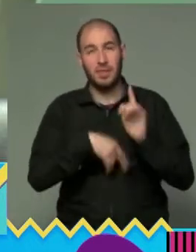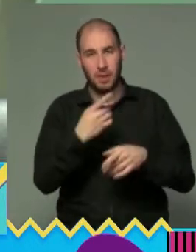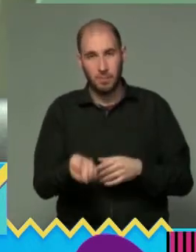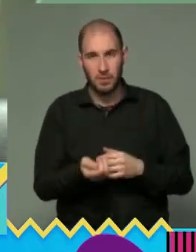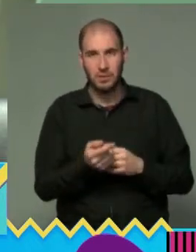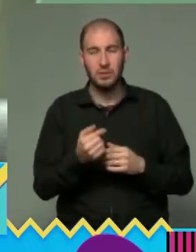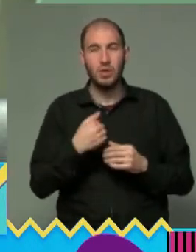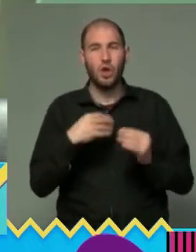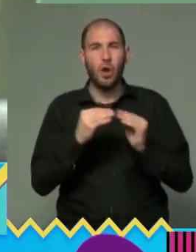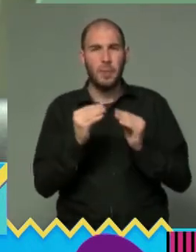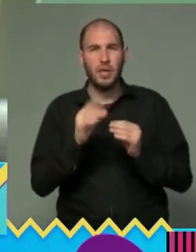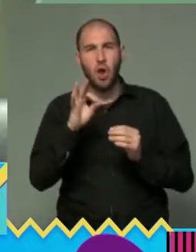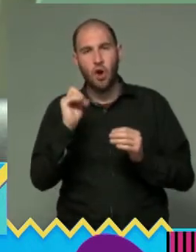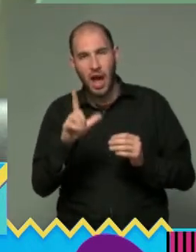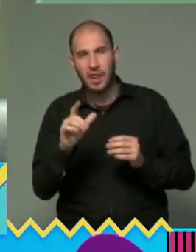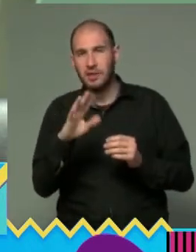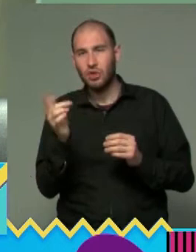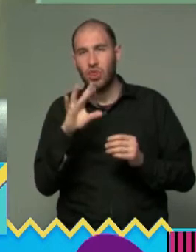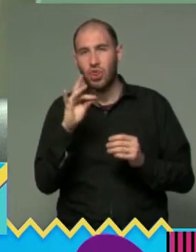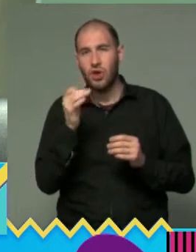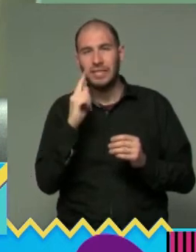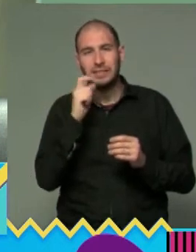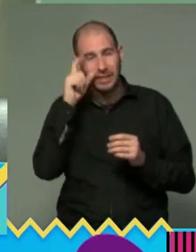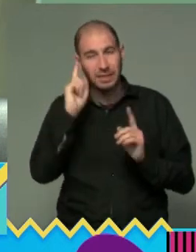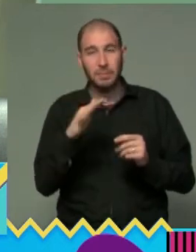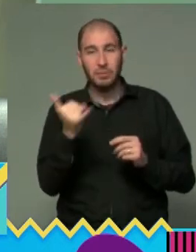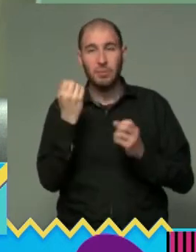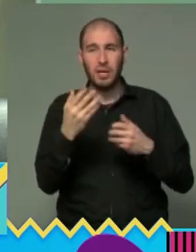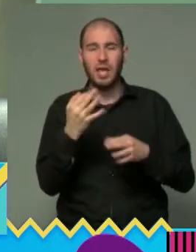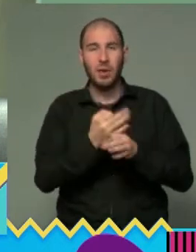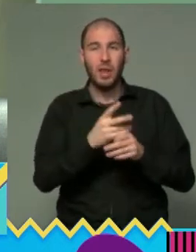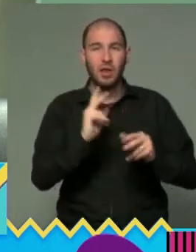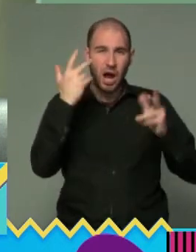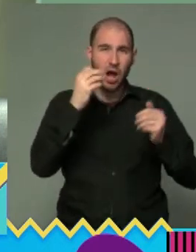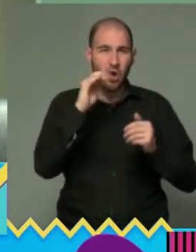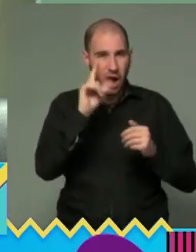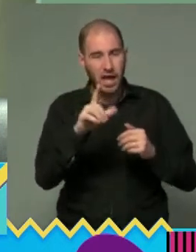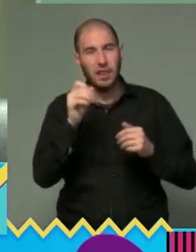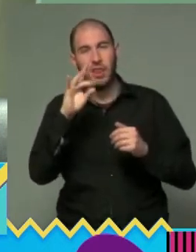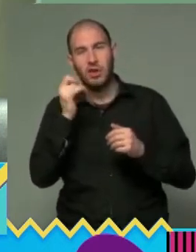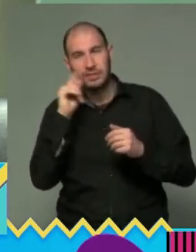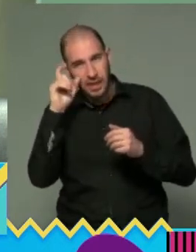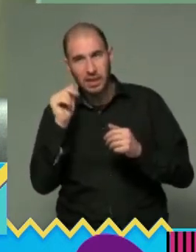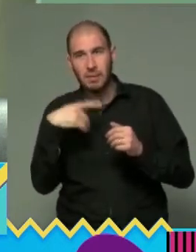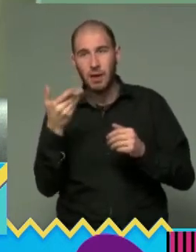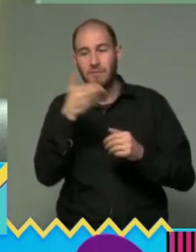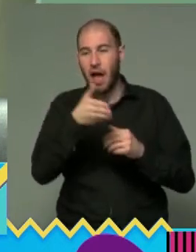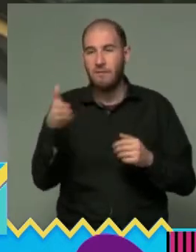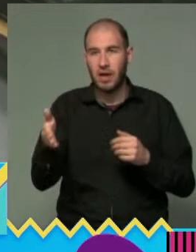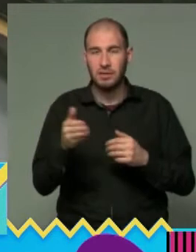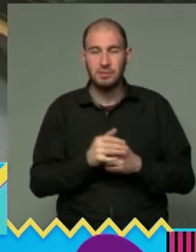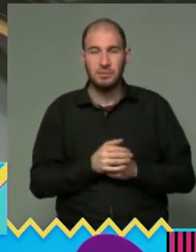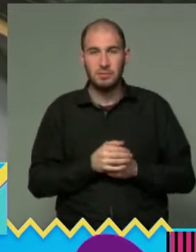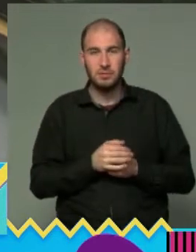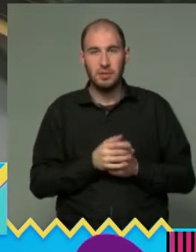conocí compañeros y gente de los OAL, de la DOIT, también me di cuenta, porque en la escuela te enojás con la OAL, te enojás con la DOIT, después cuando vas a la DOIT, cuando vas a la